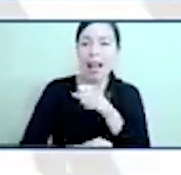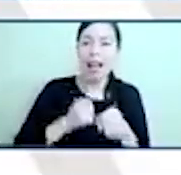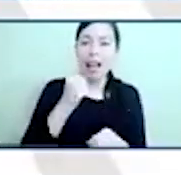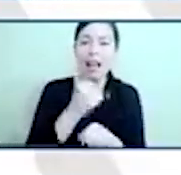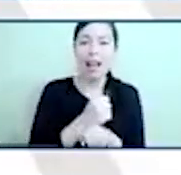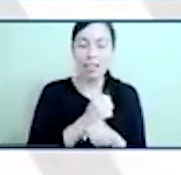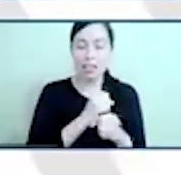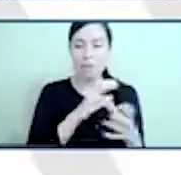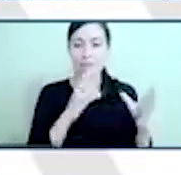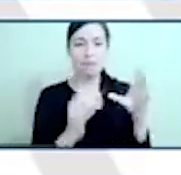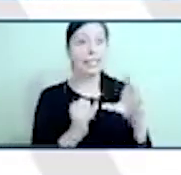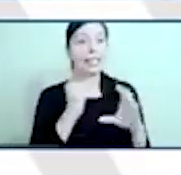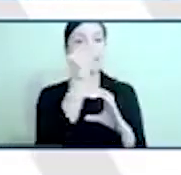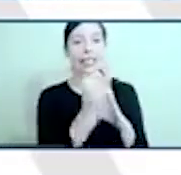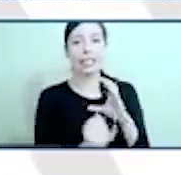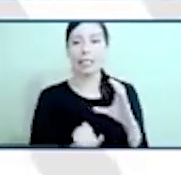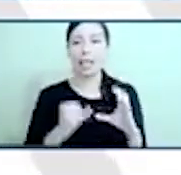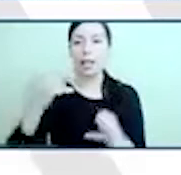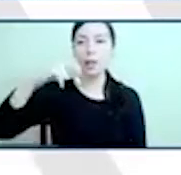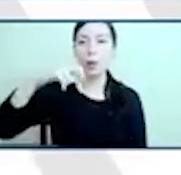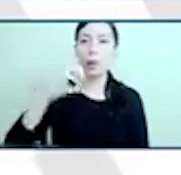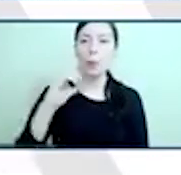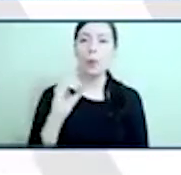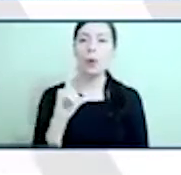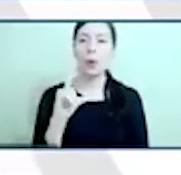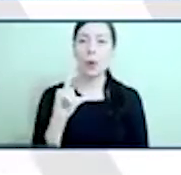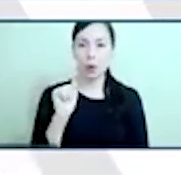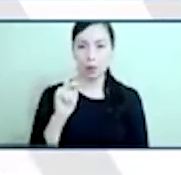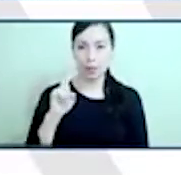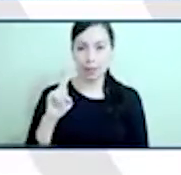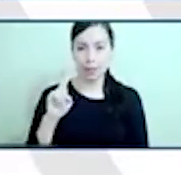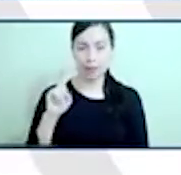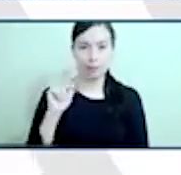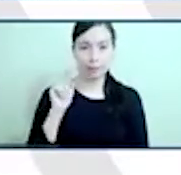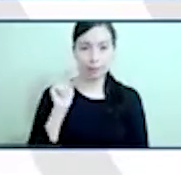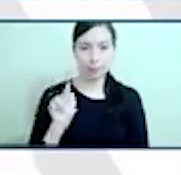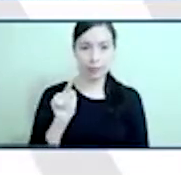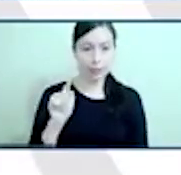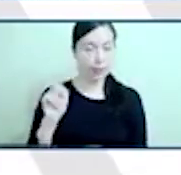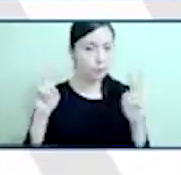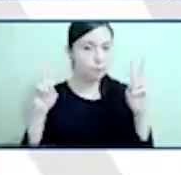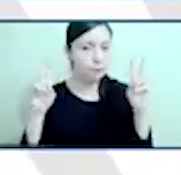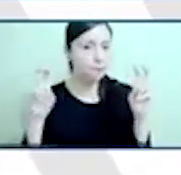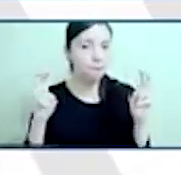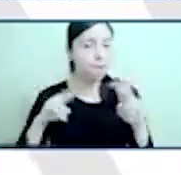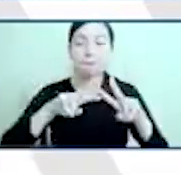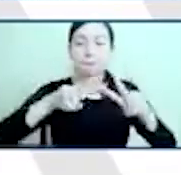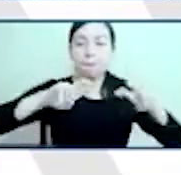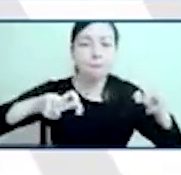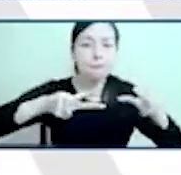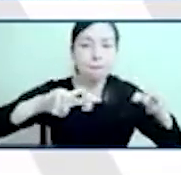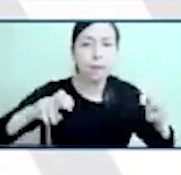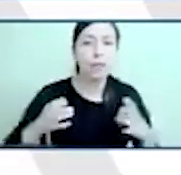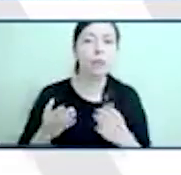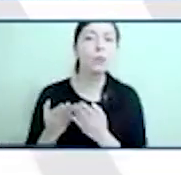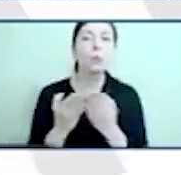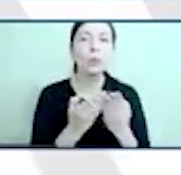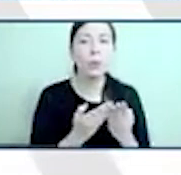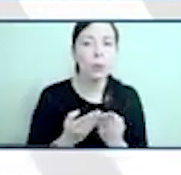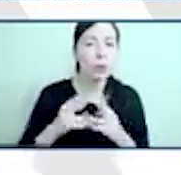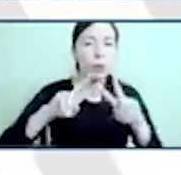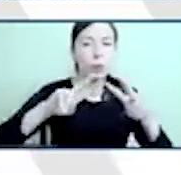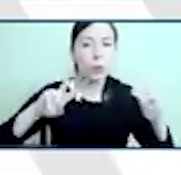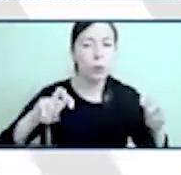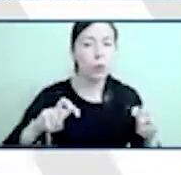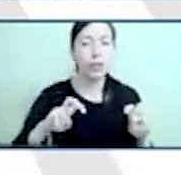Internacional Polar. Y a lo que se refiere esta celebración es a estudios principalmente sobre